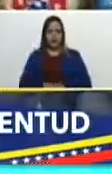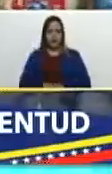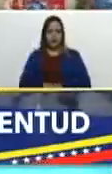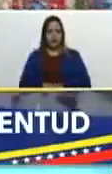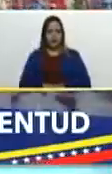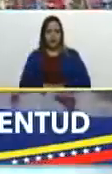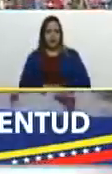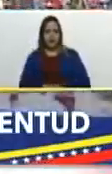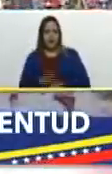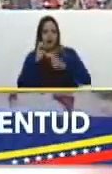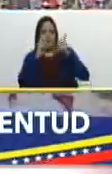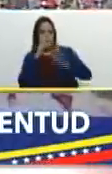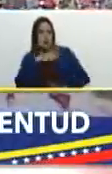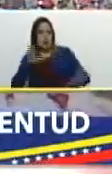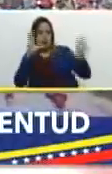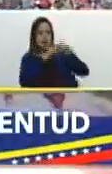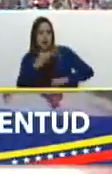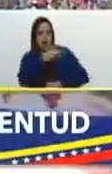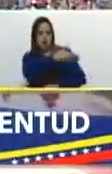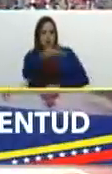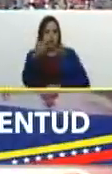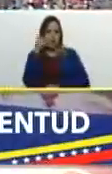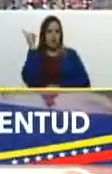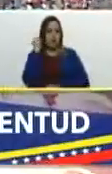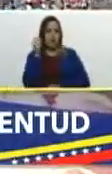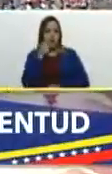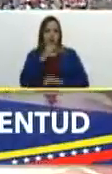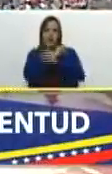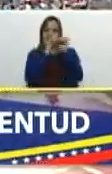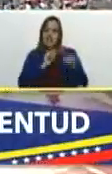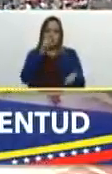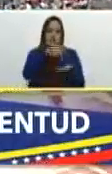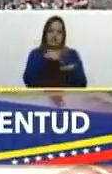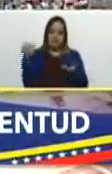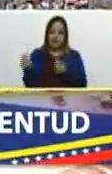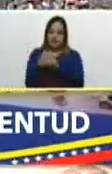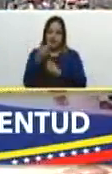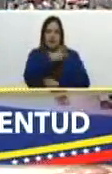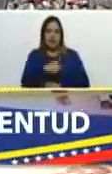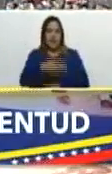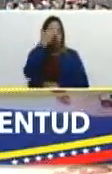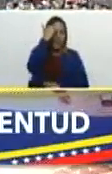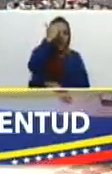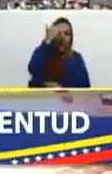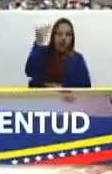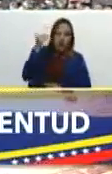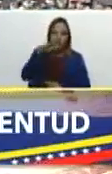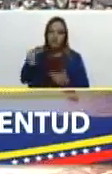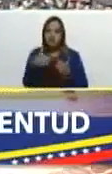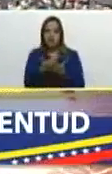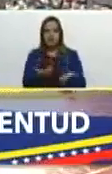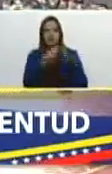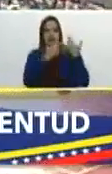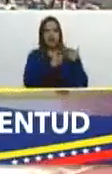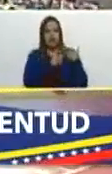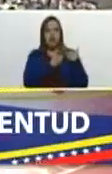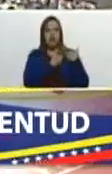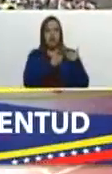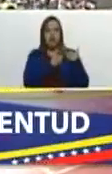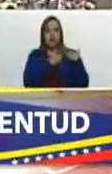todos y a todas. Felices de estar acá con usted, presidente. Saludar a todas las autoridades, al Estado Mayor